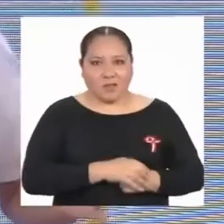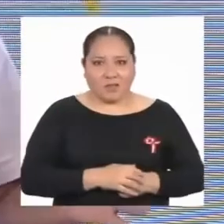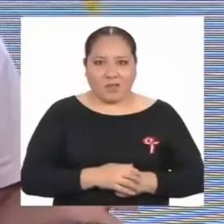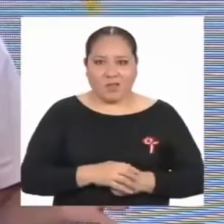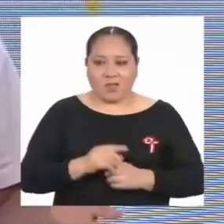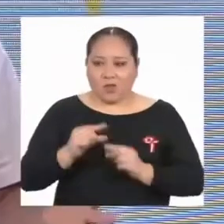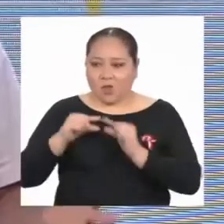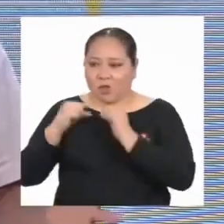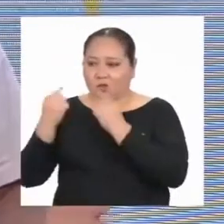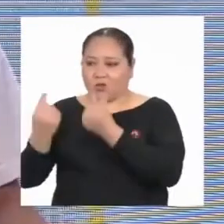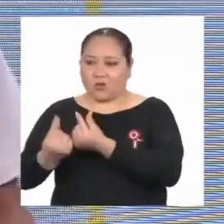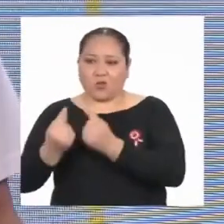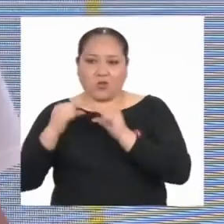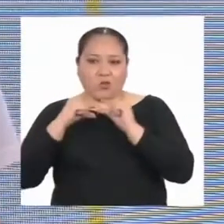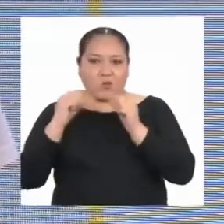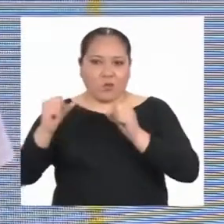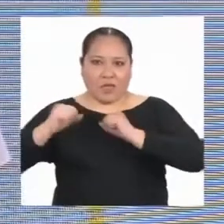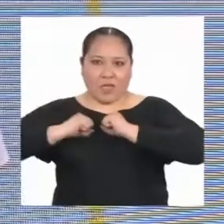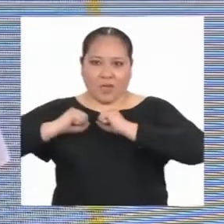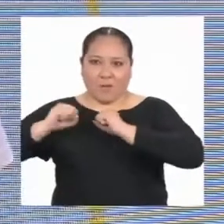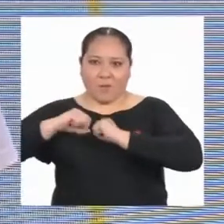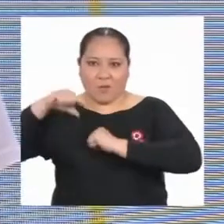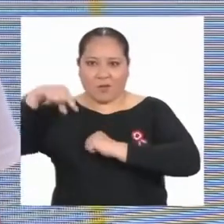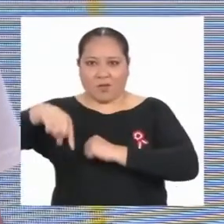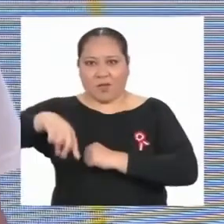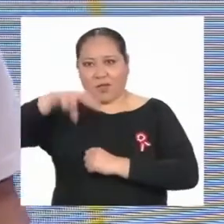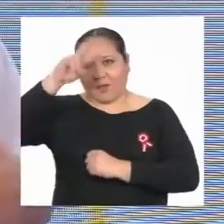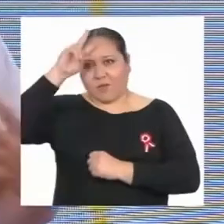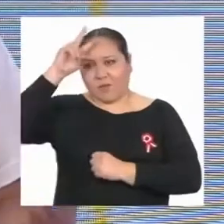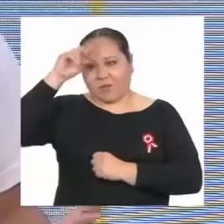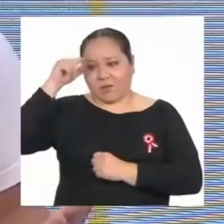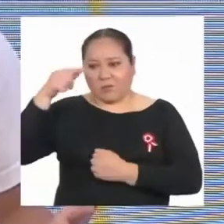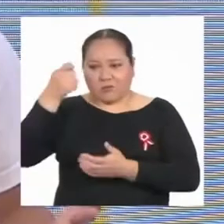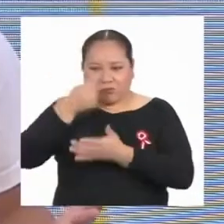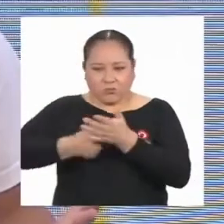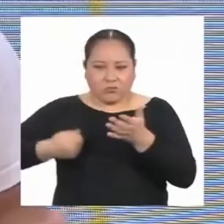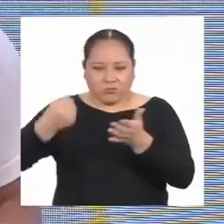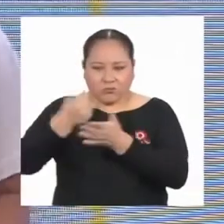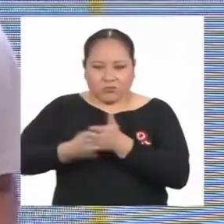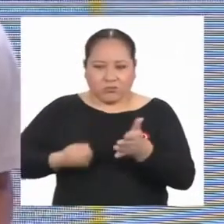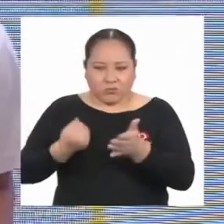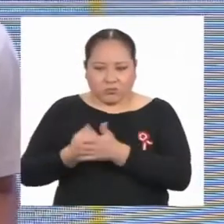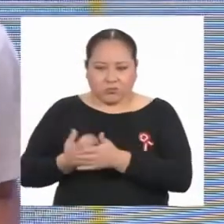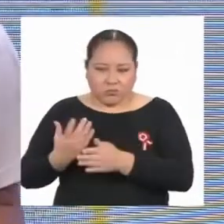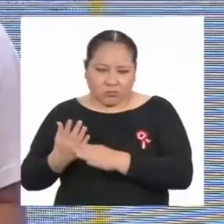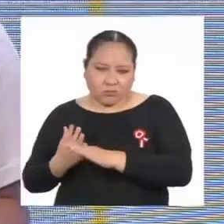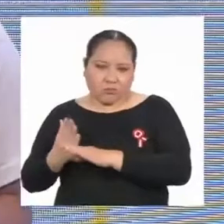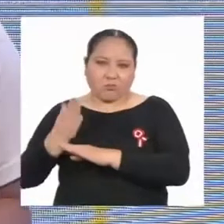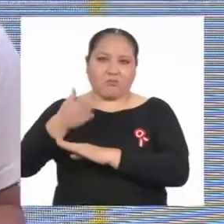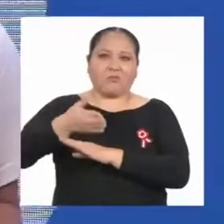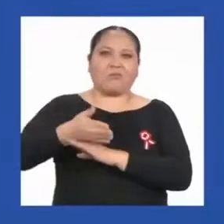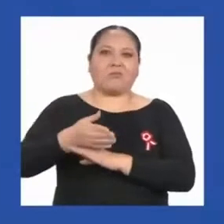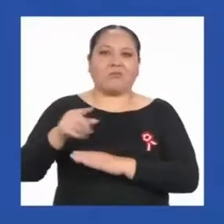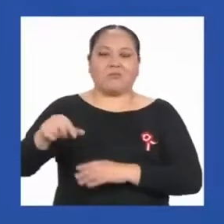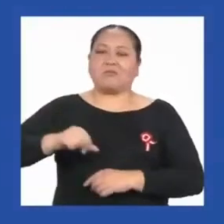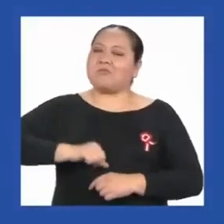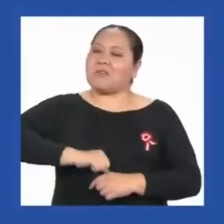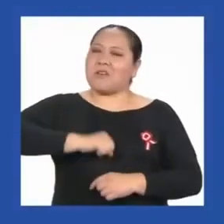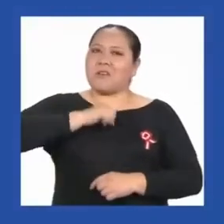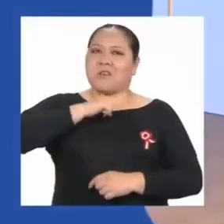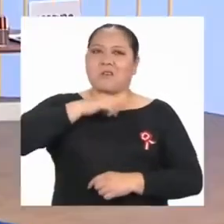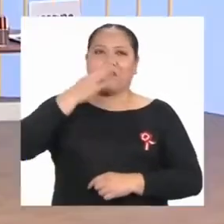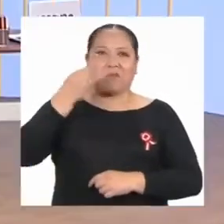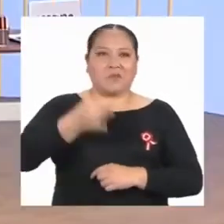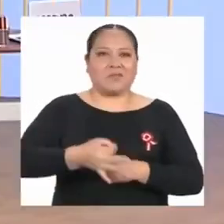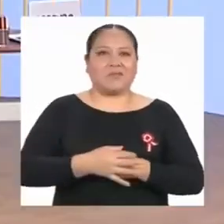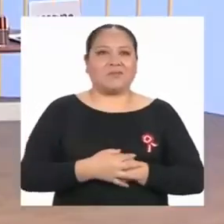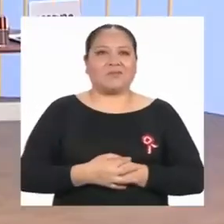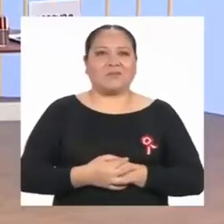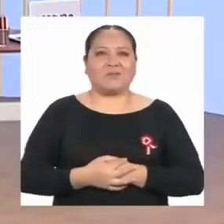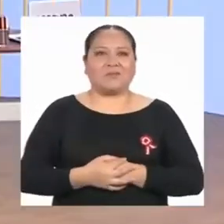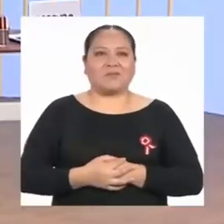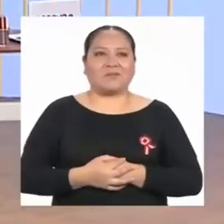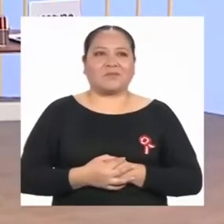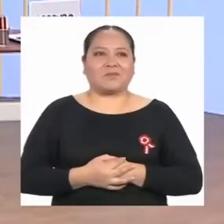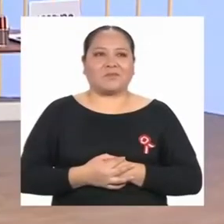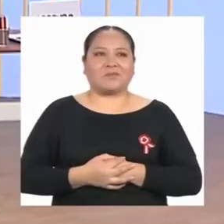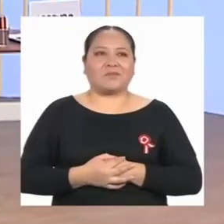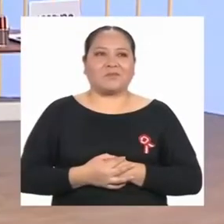mostraron todo el esfuerzo que hacen para salir adelante y estuvieron a la altura, ¿no? Un orgullo realmente.